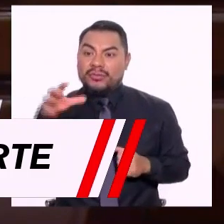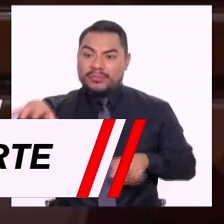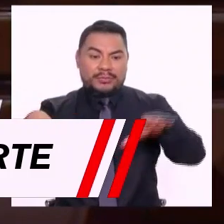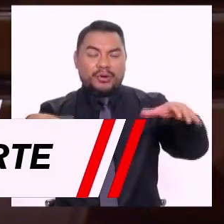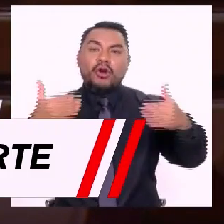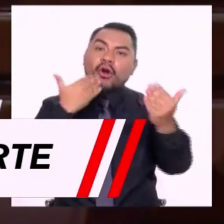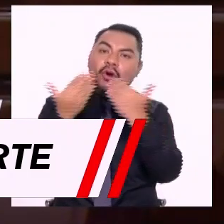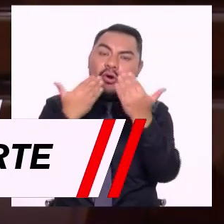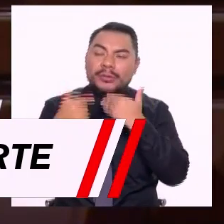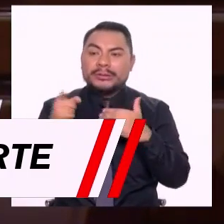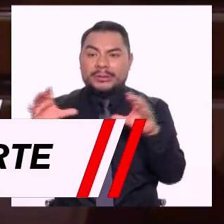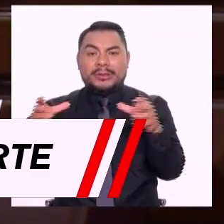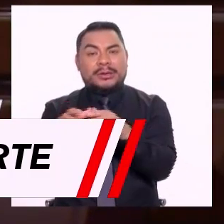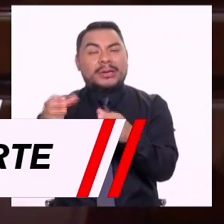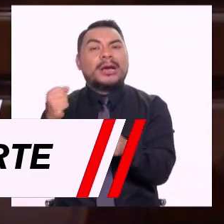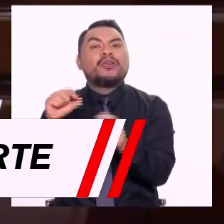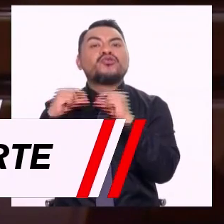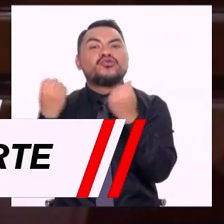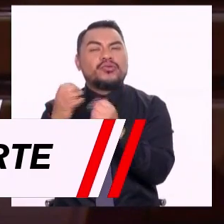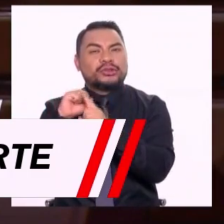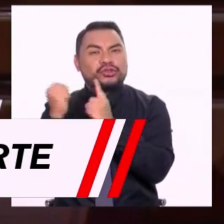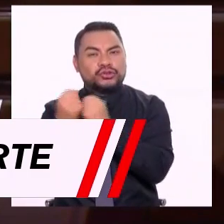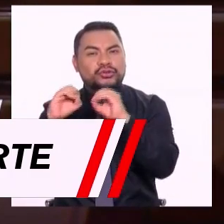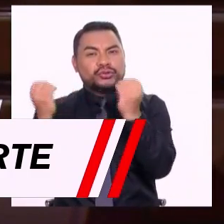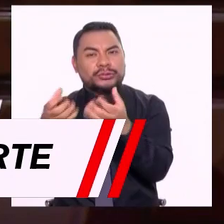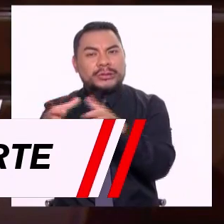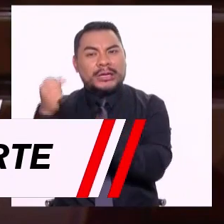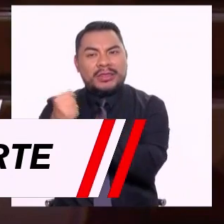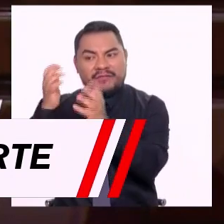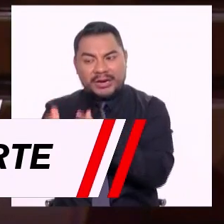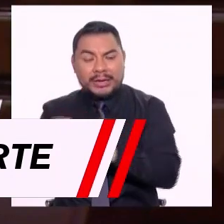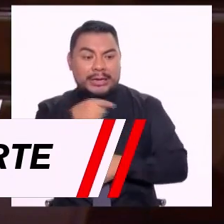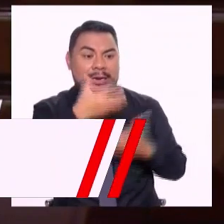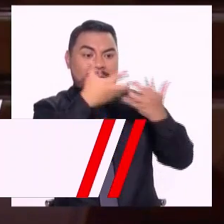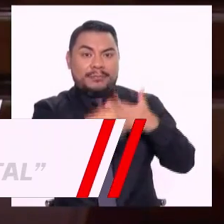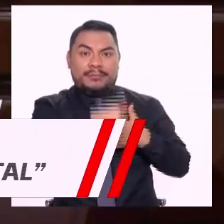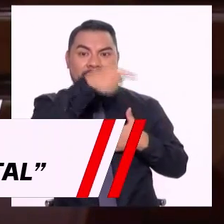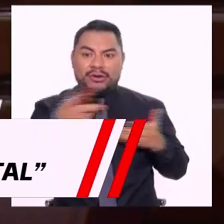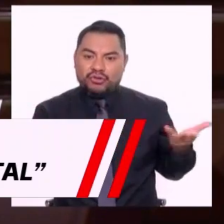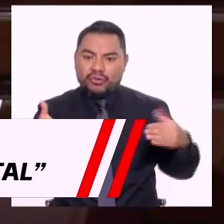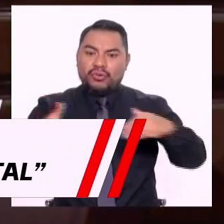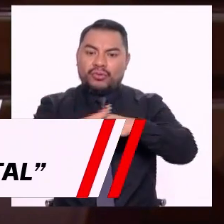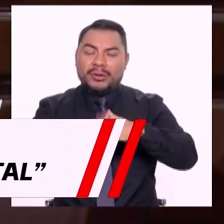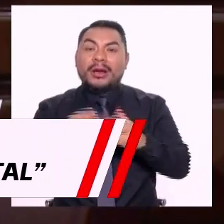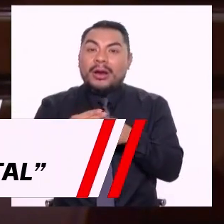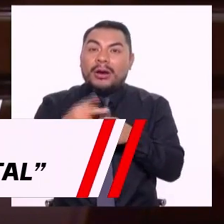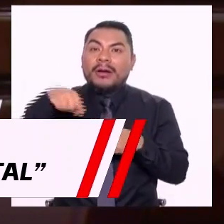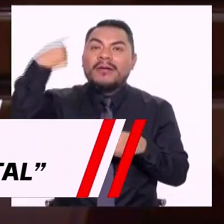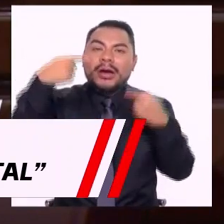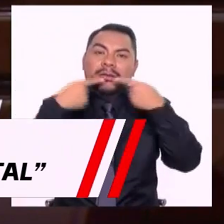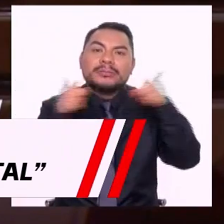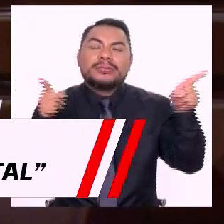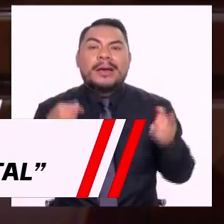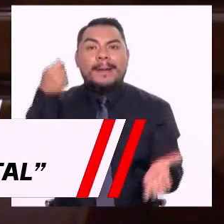pronto podamos anunciar al país el incremento del sueldo mínimo vital, que mejore las condiciones de vida de